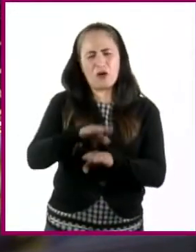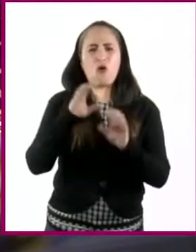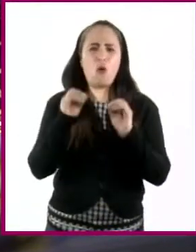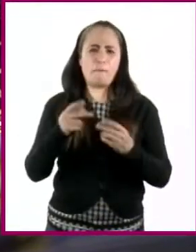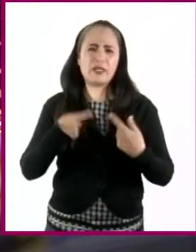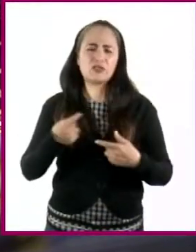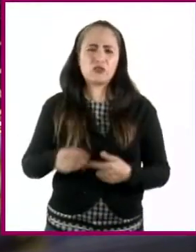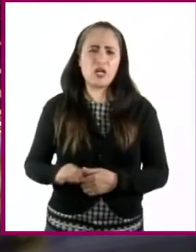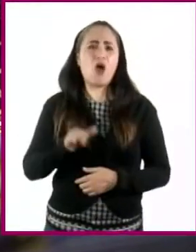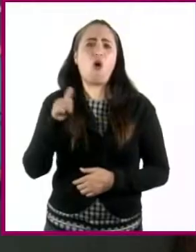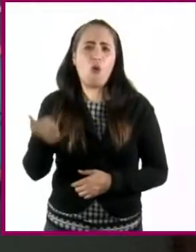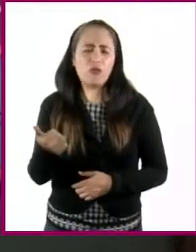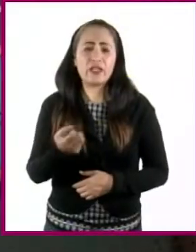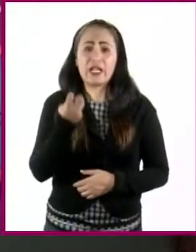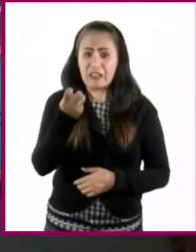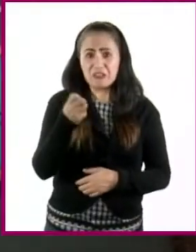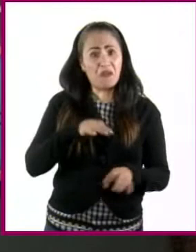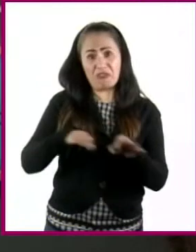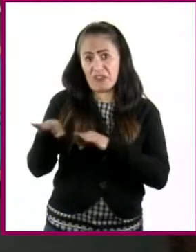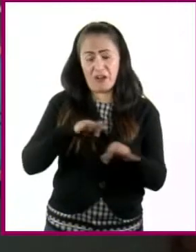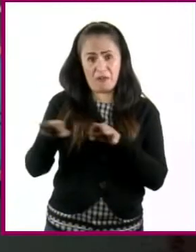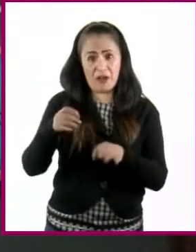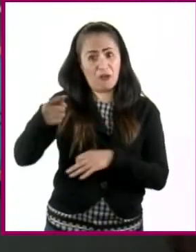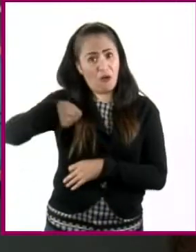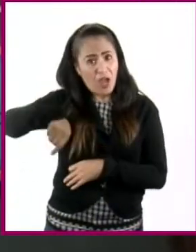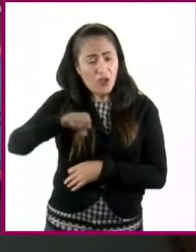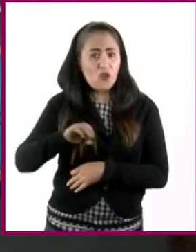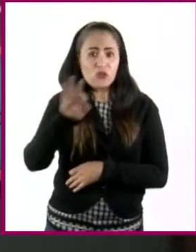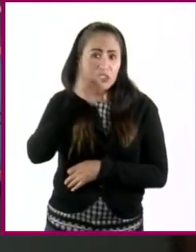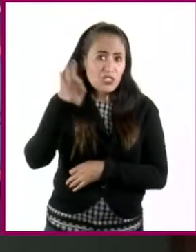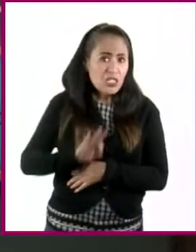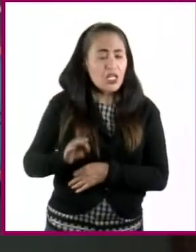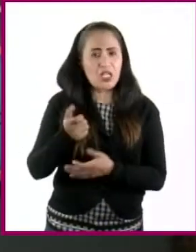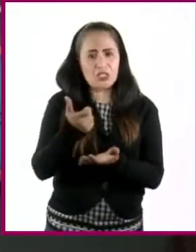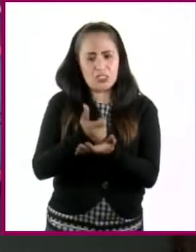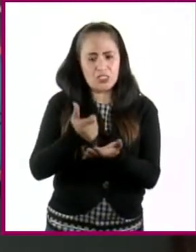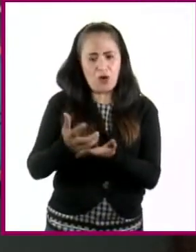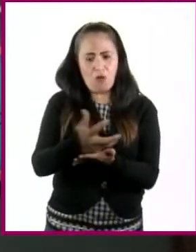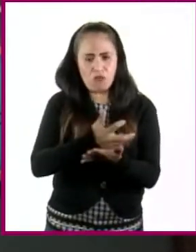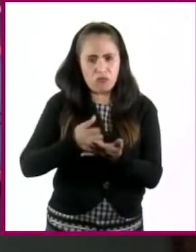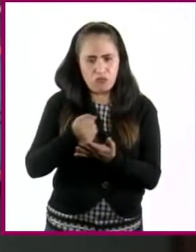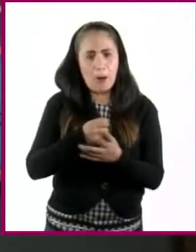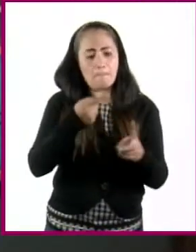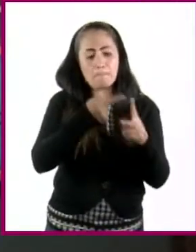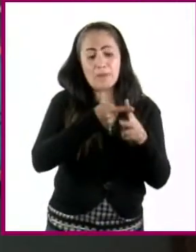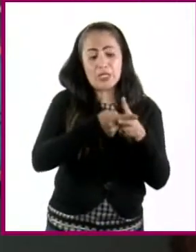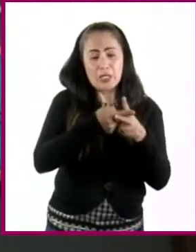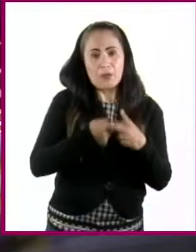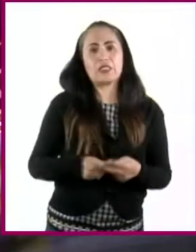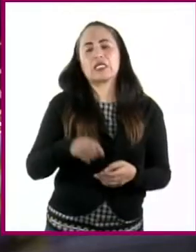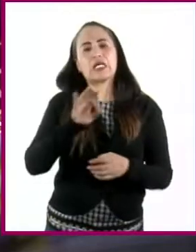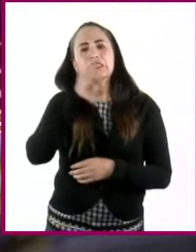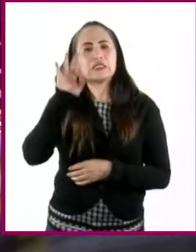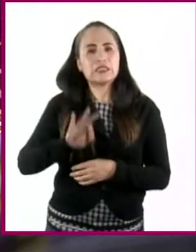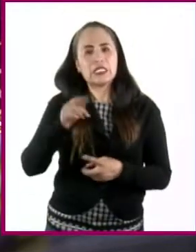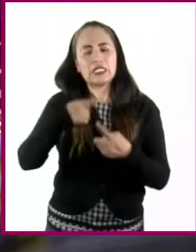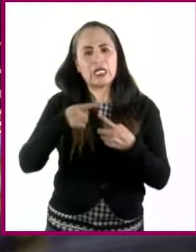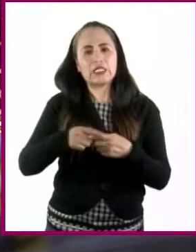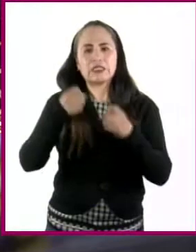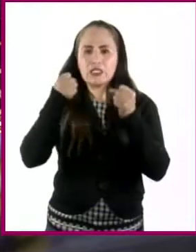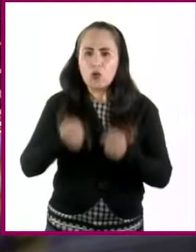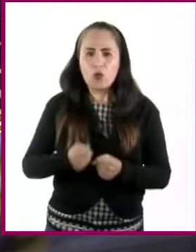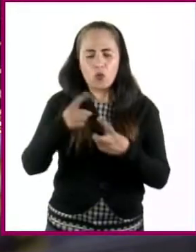prestamista también es un trabajo. Y ellos también cobran por hacer ese servicio, ¿eh? Las matemáticas detrás de los intereses, los seguros,